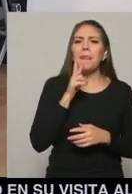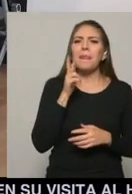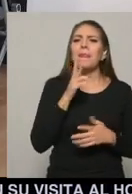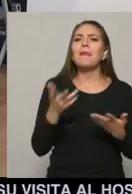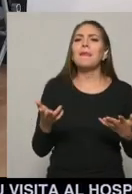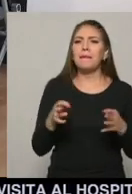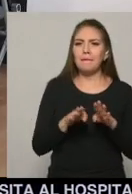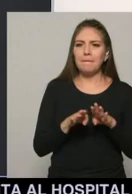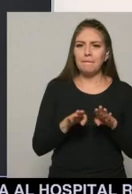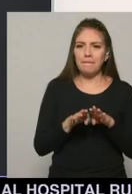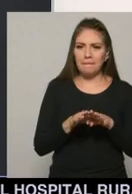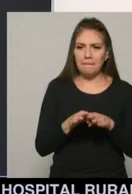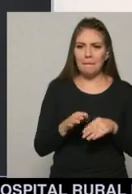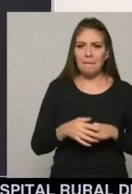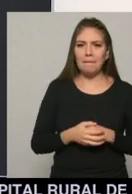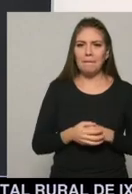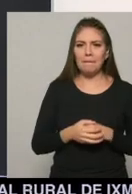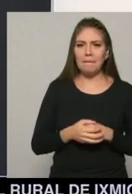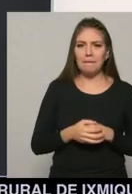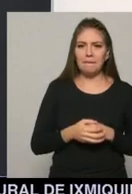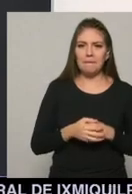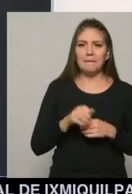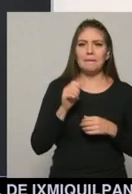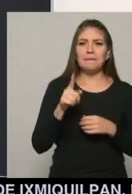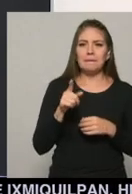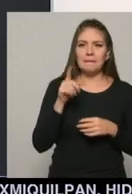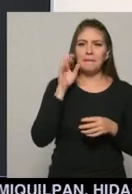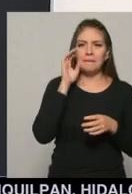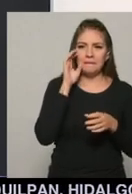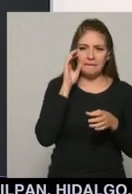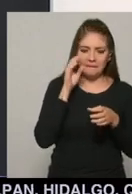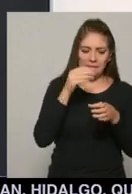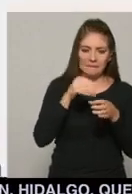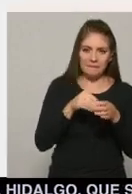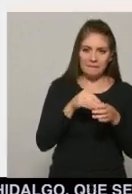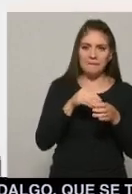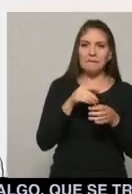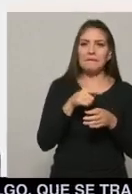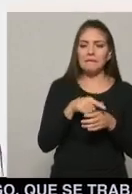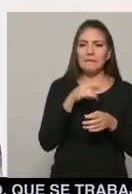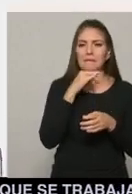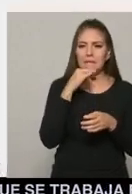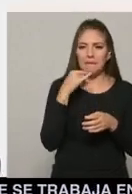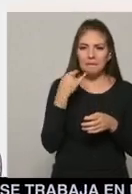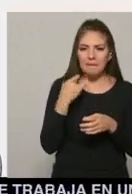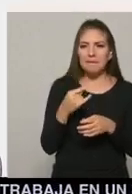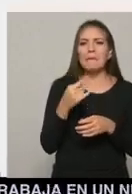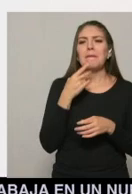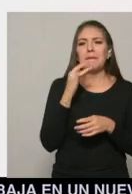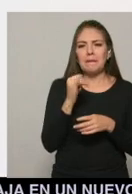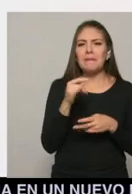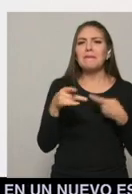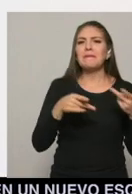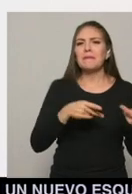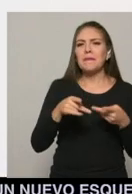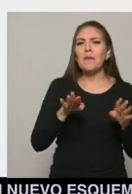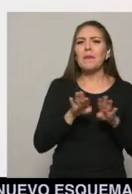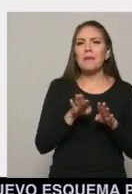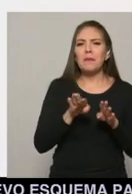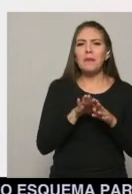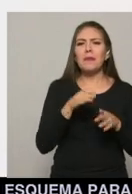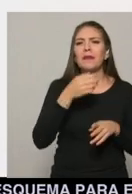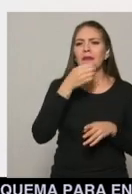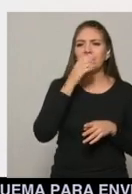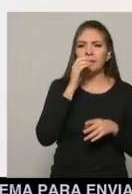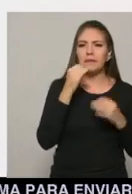Ya sabes, ¿no? La naranjita, el chilito. Prepara tu paladar. Sí, nos van a acompañar un